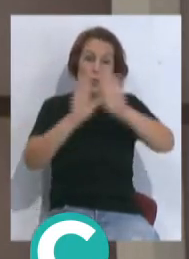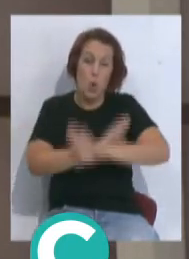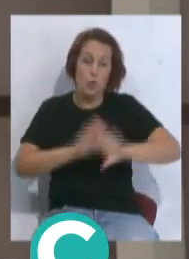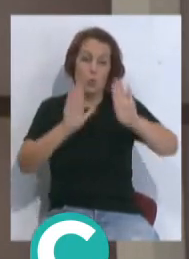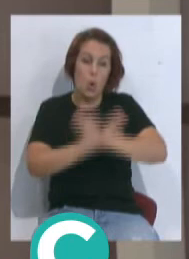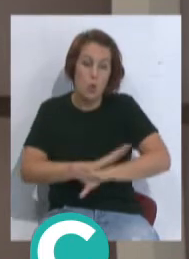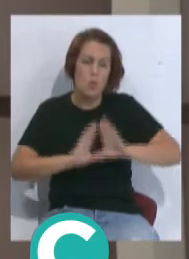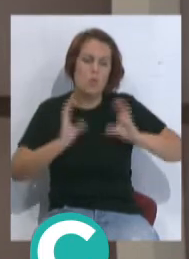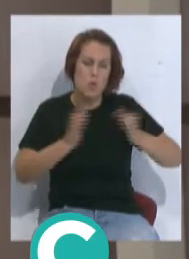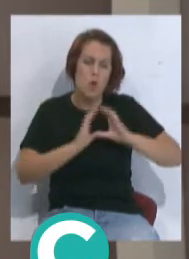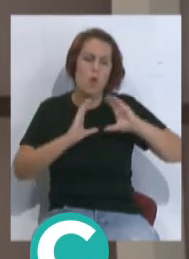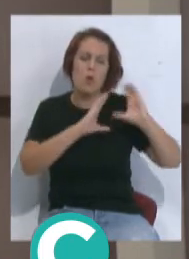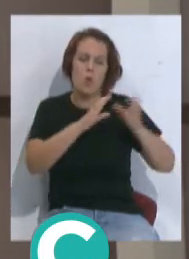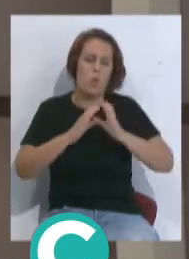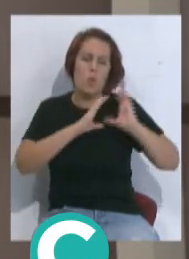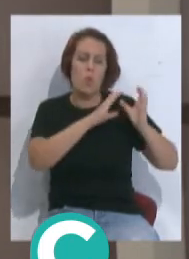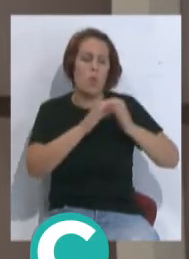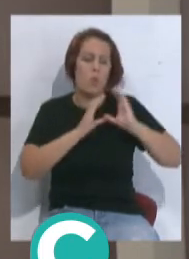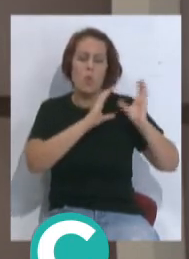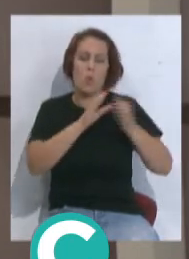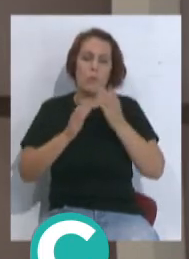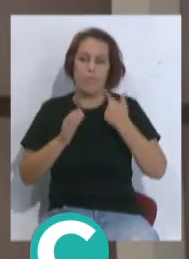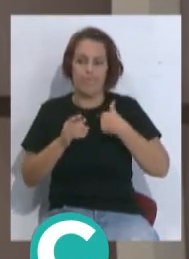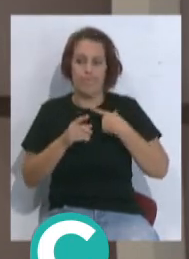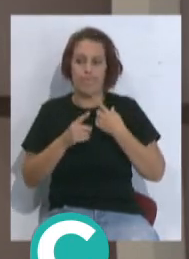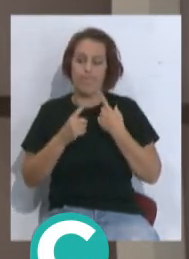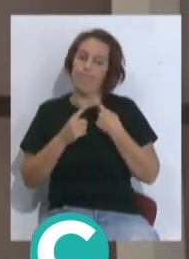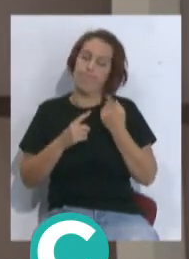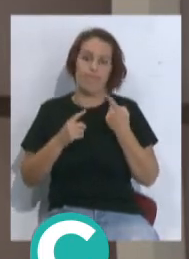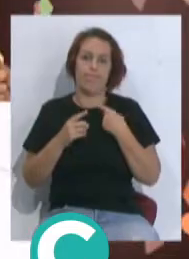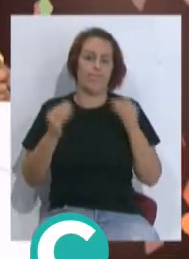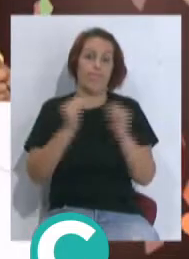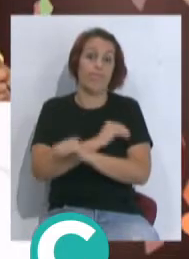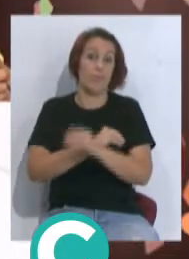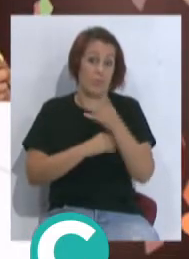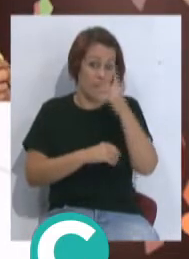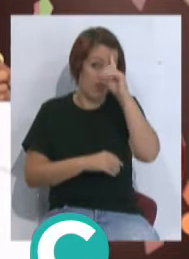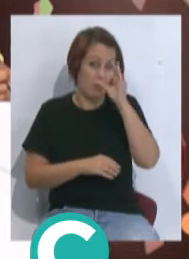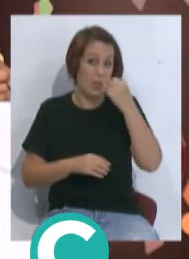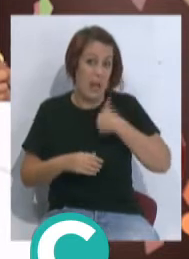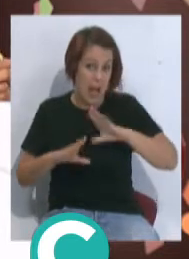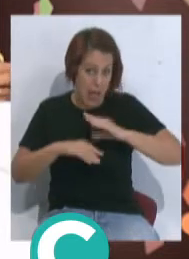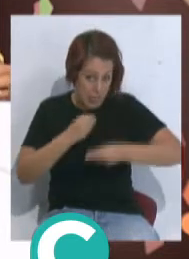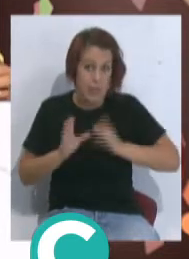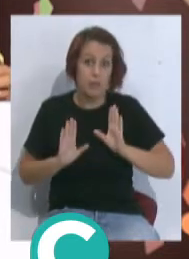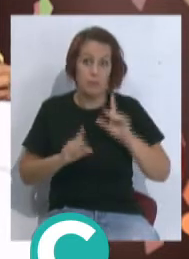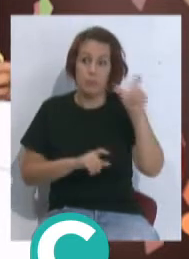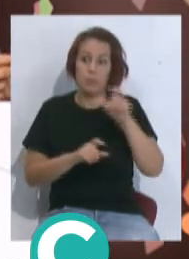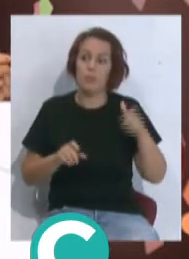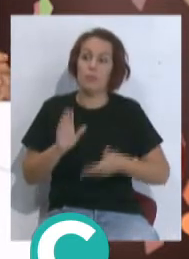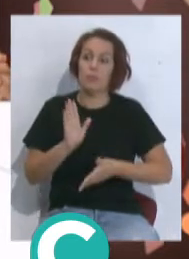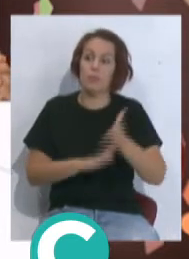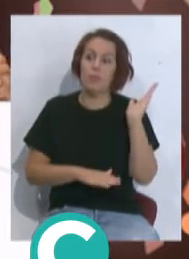un montón de agrupaciones para una algo, o sea, de respecto a eso, porque creo que ya se está haciendo. O sea, no en grupo, pero tú dices, ya la gente está